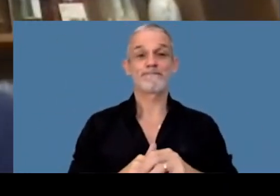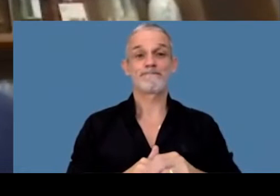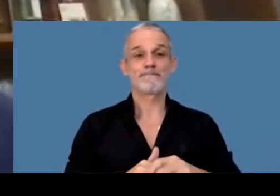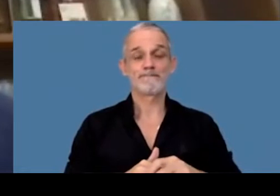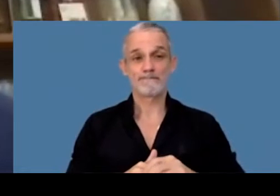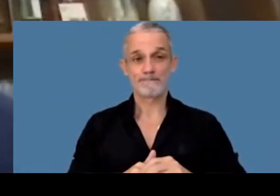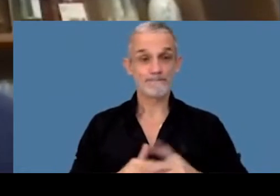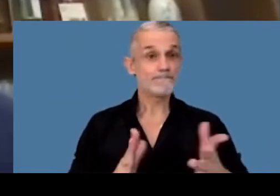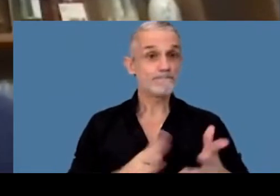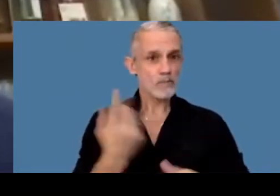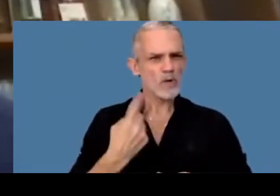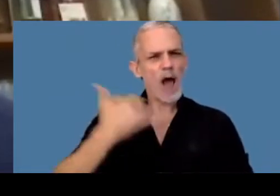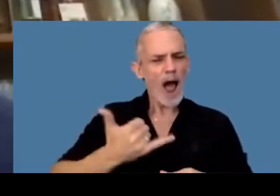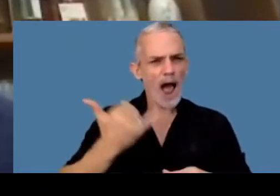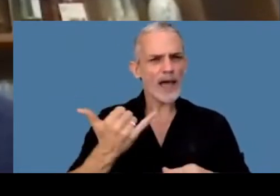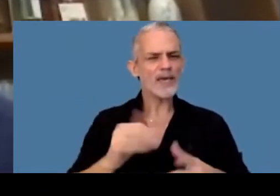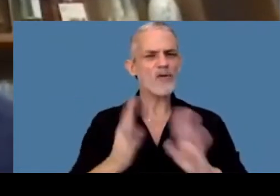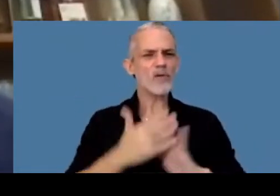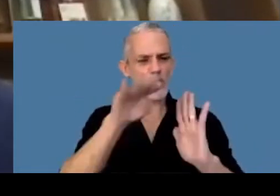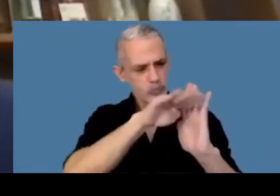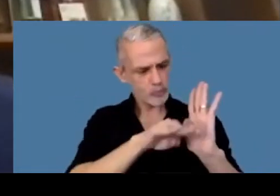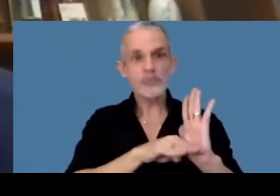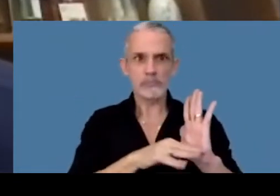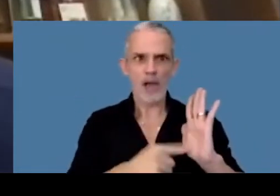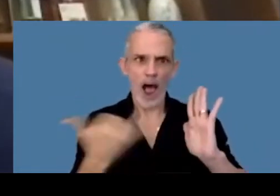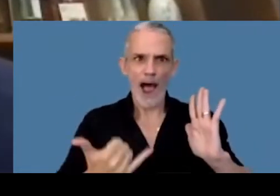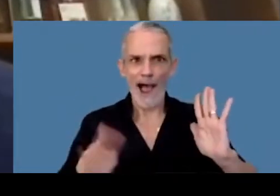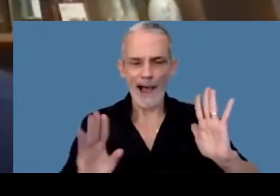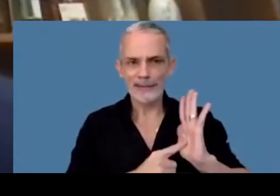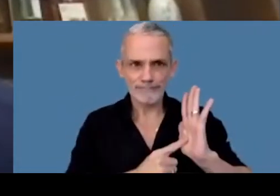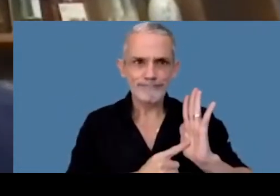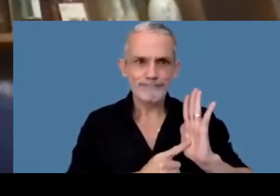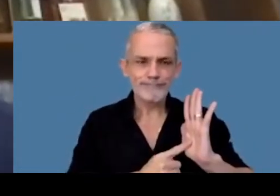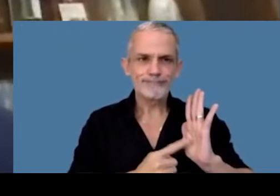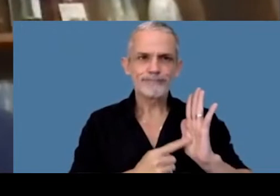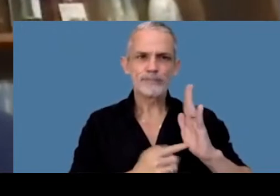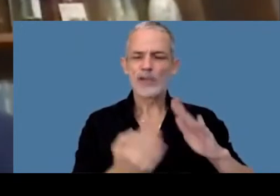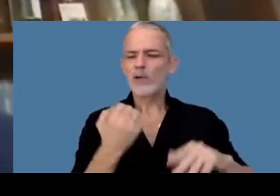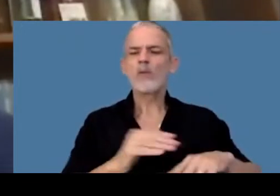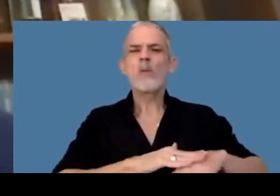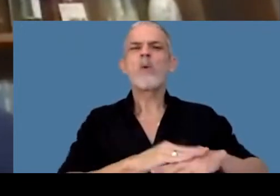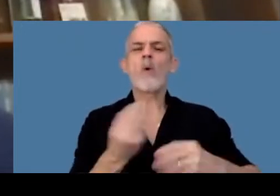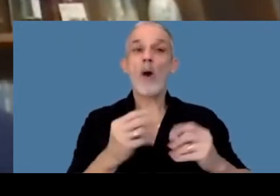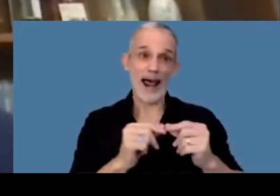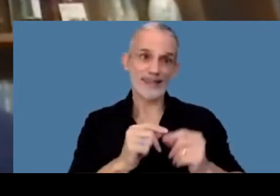Nosotros tenemos fuentes normativas relevantes. La fuente fundamental es el artículo 14 bis de nuestra Constitución